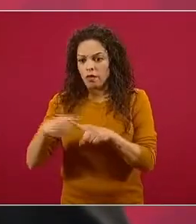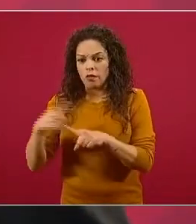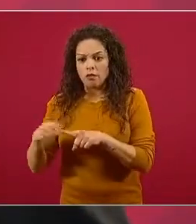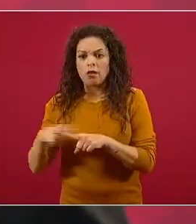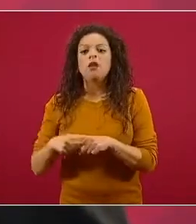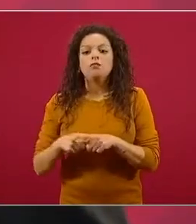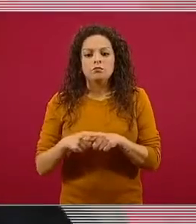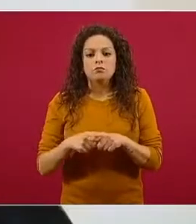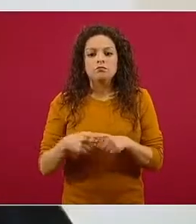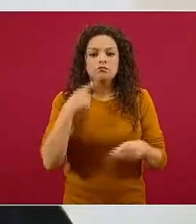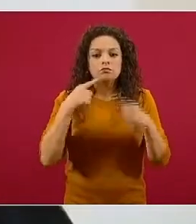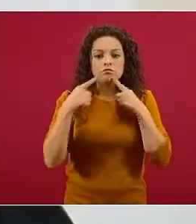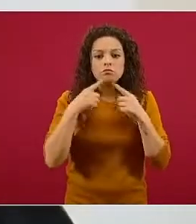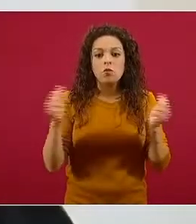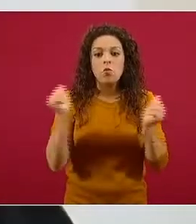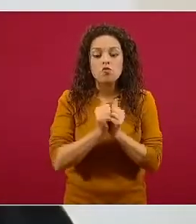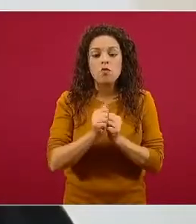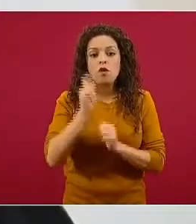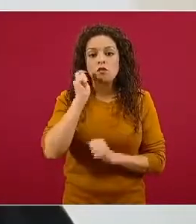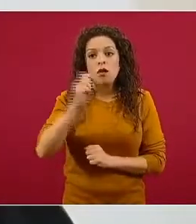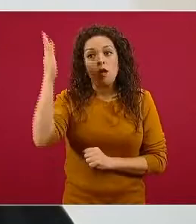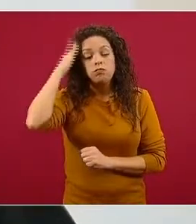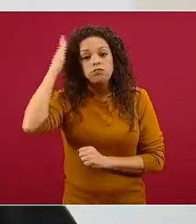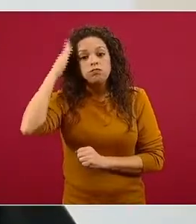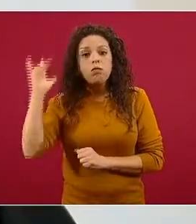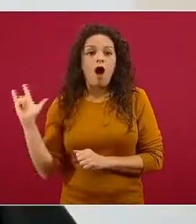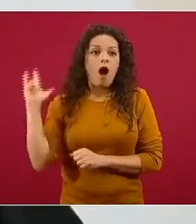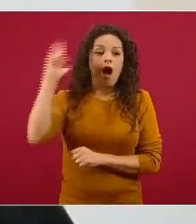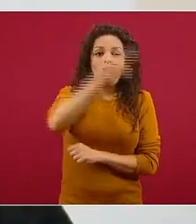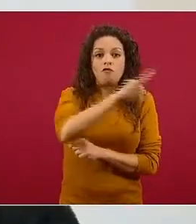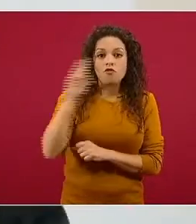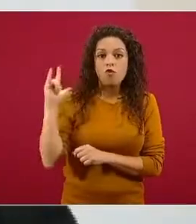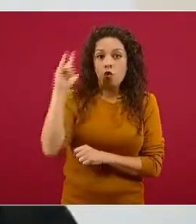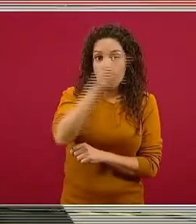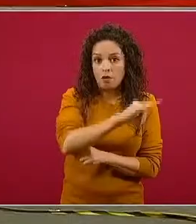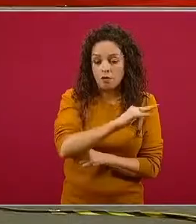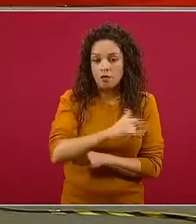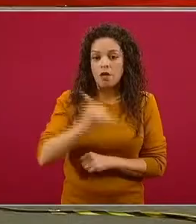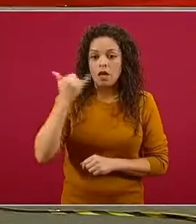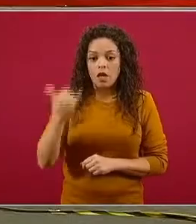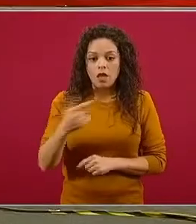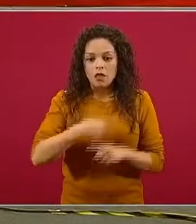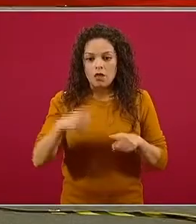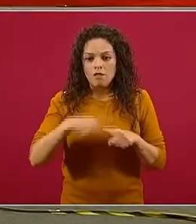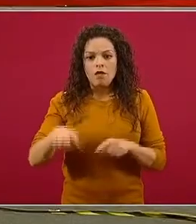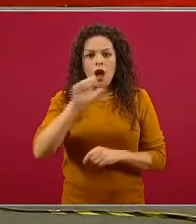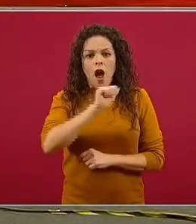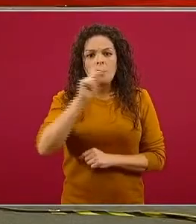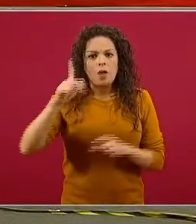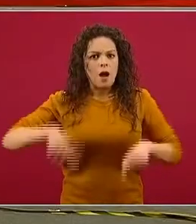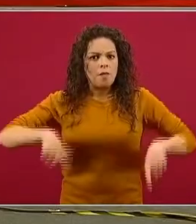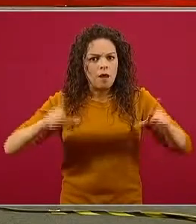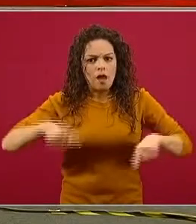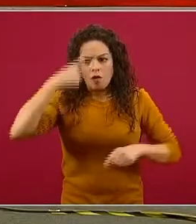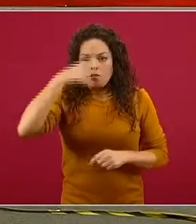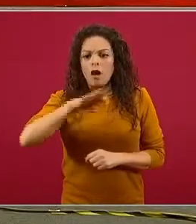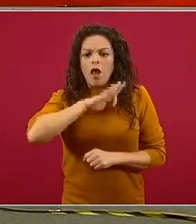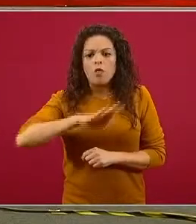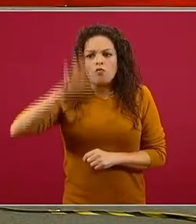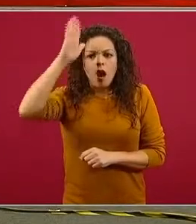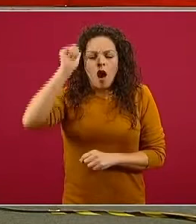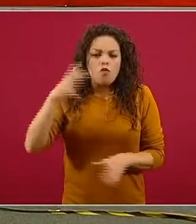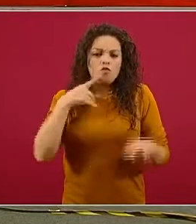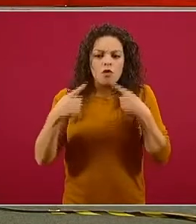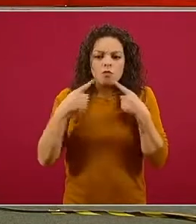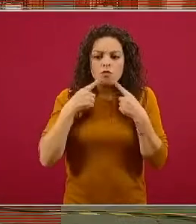las líneas aéreas y con los directivos de las plataformas para llegar a convenios, porque actualmente uno